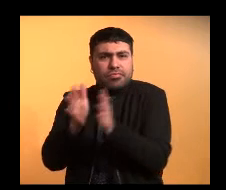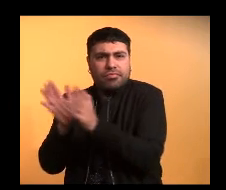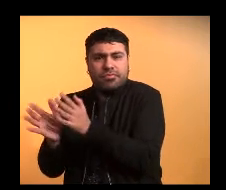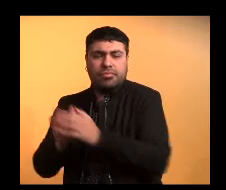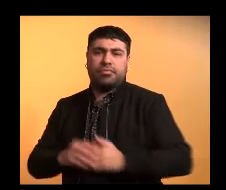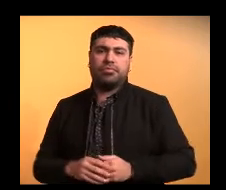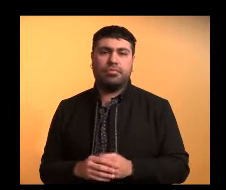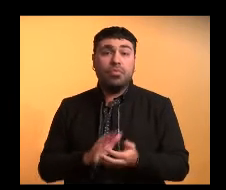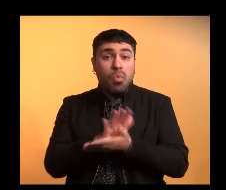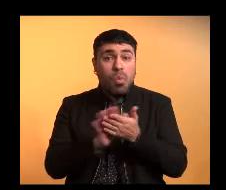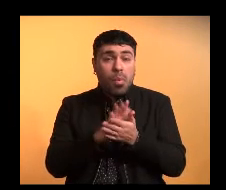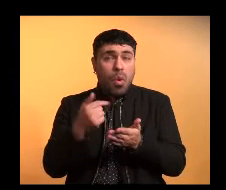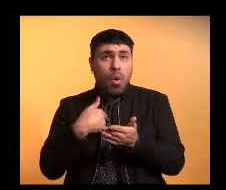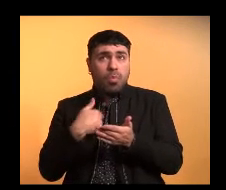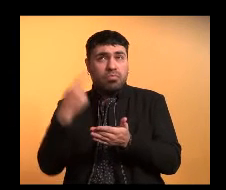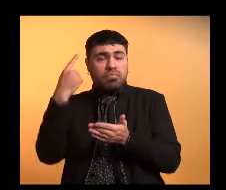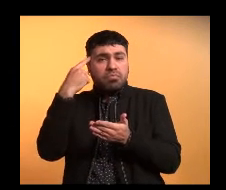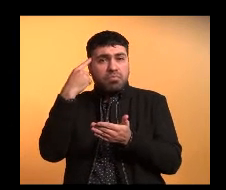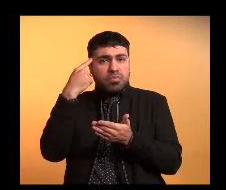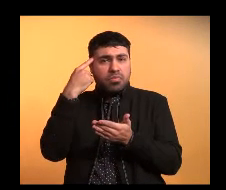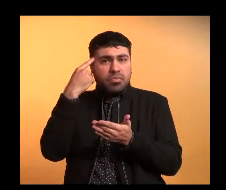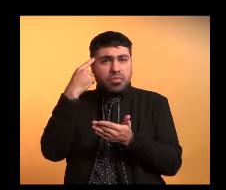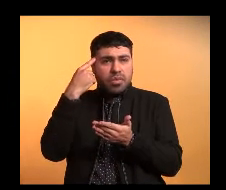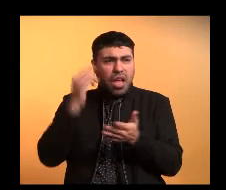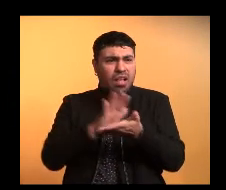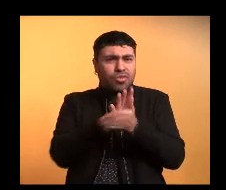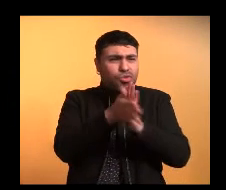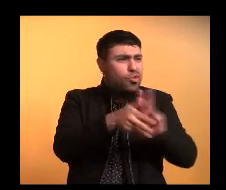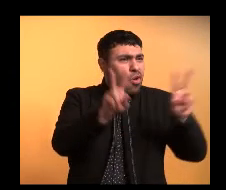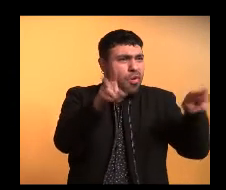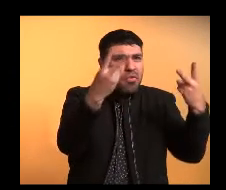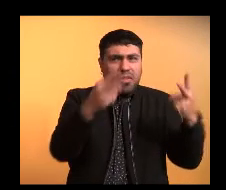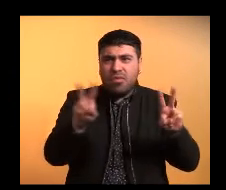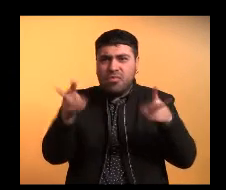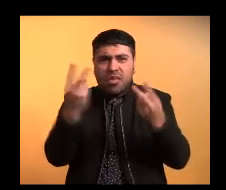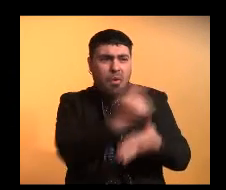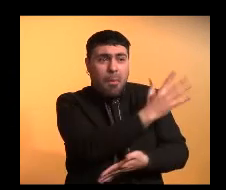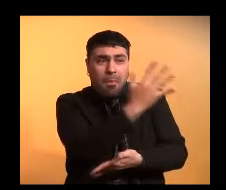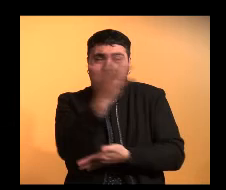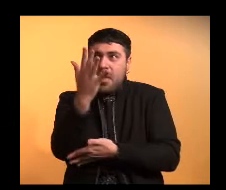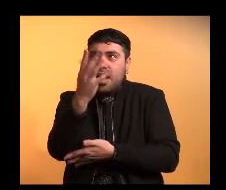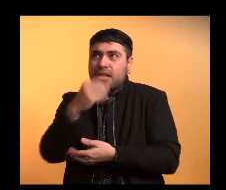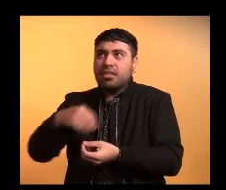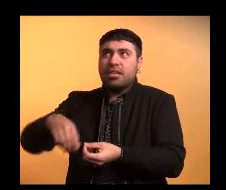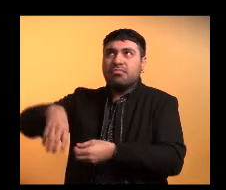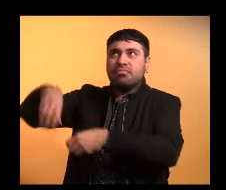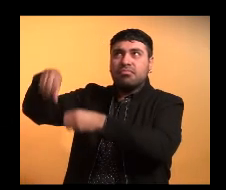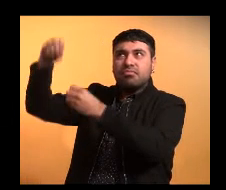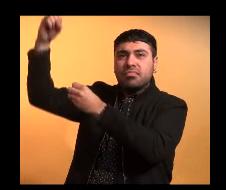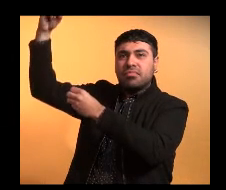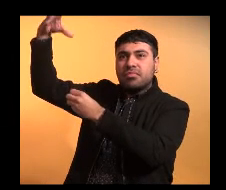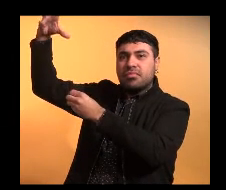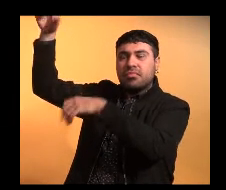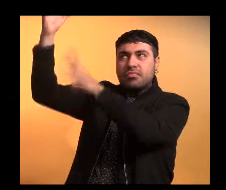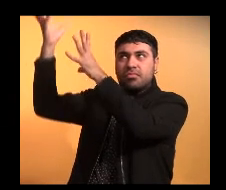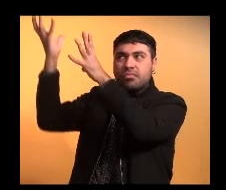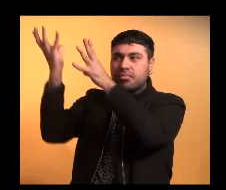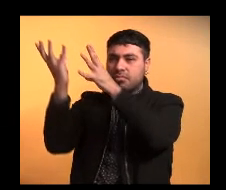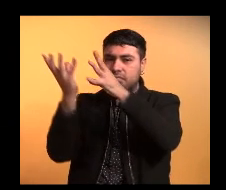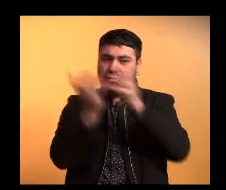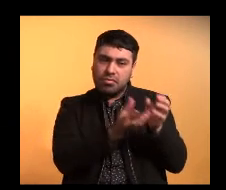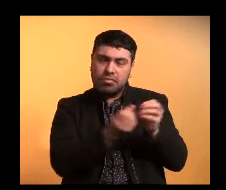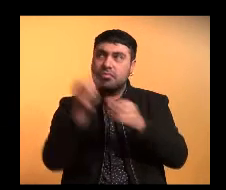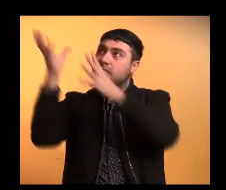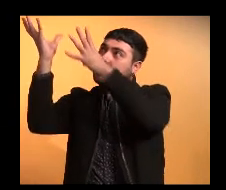uno piensa en organismos que hacen fotosíntesis, si uno piensa en plantas quizás, que es lo que todos conocemos, ¿cierto? Estos son organismos